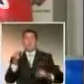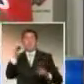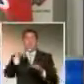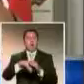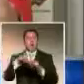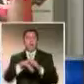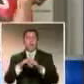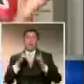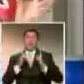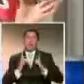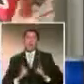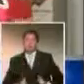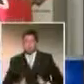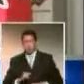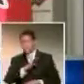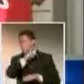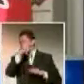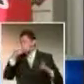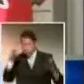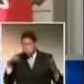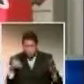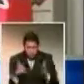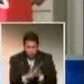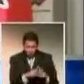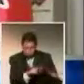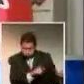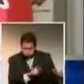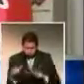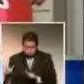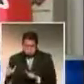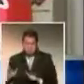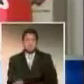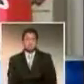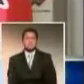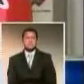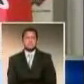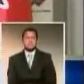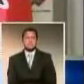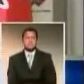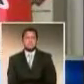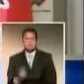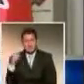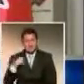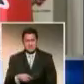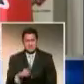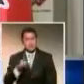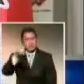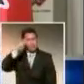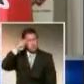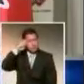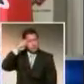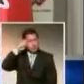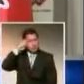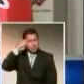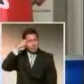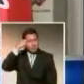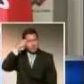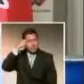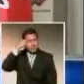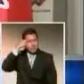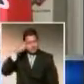de votación, que ya se ha pasado por todos los mecanismos que tienen que hacer y todos los procedimientos, que deben recordar hacer